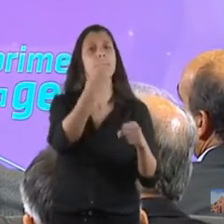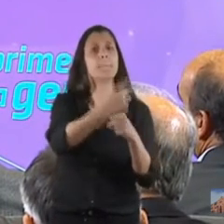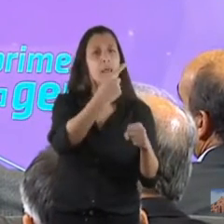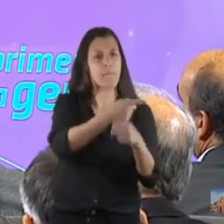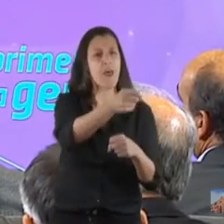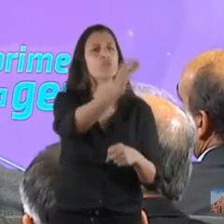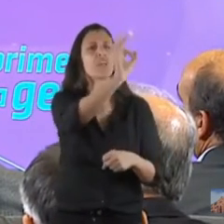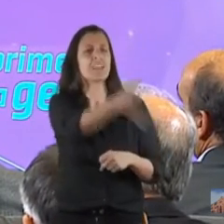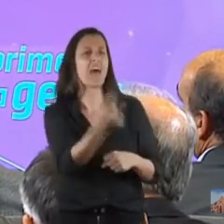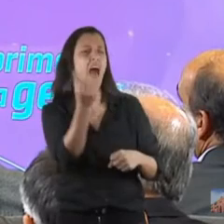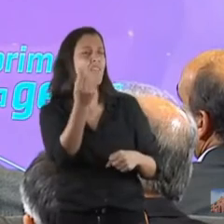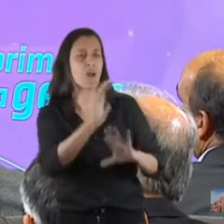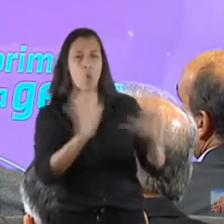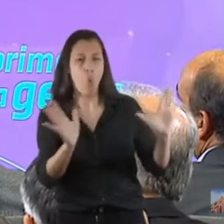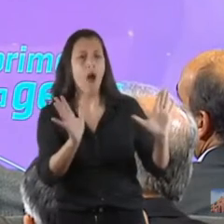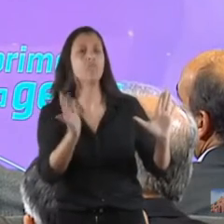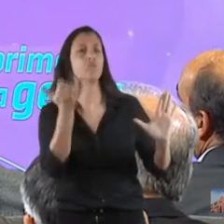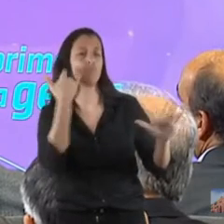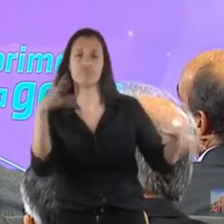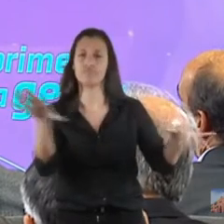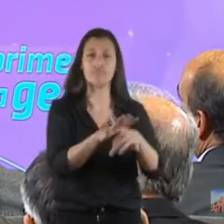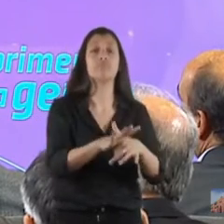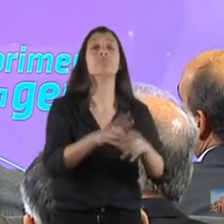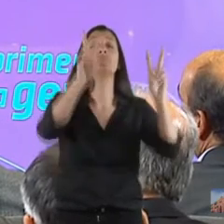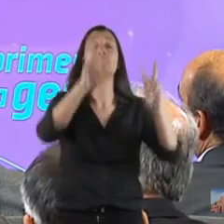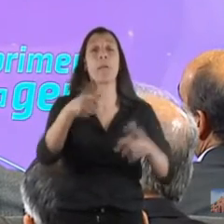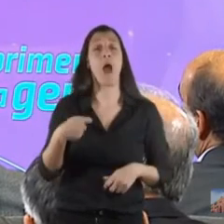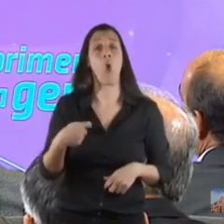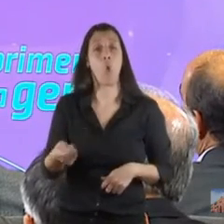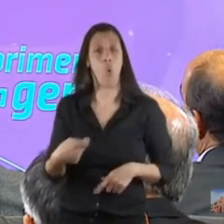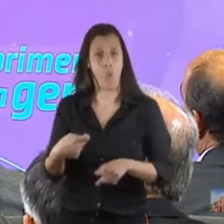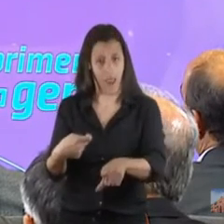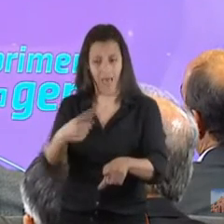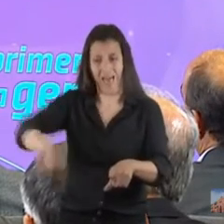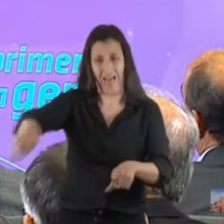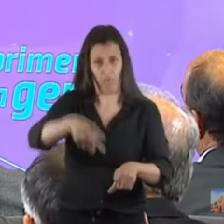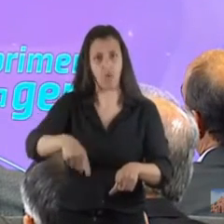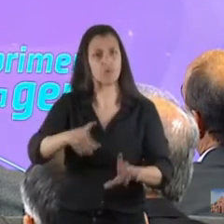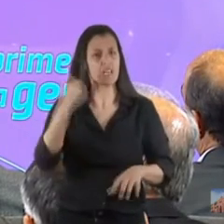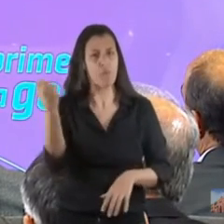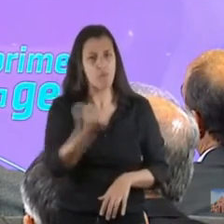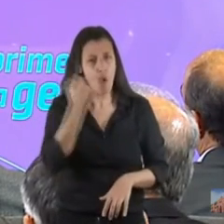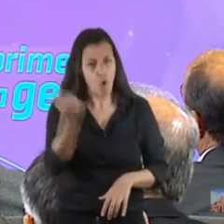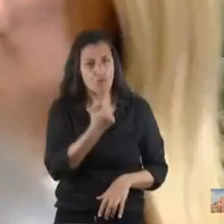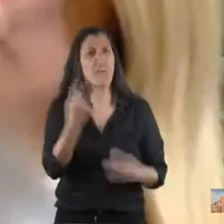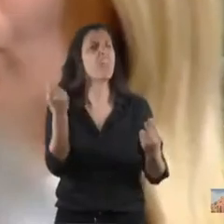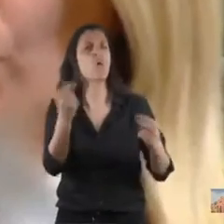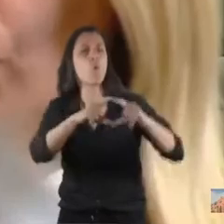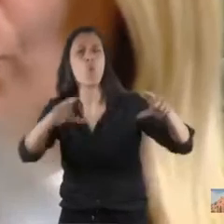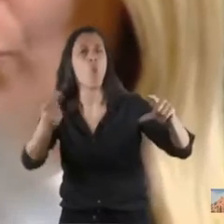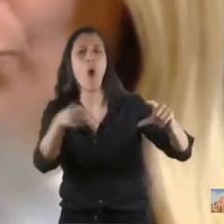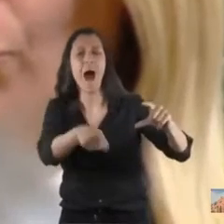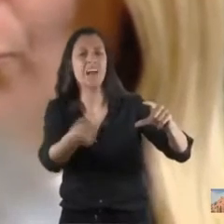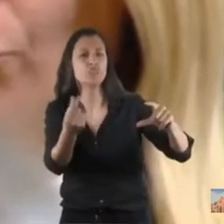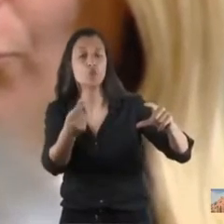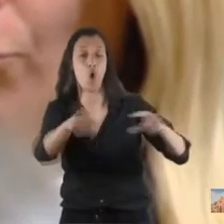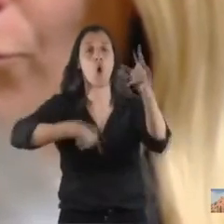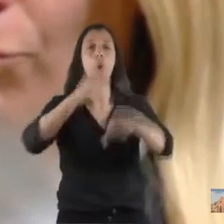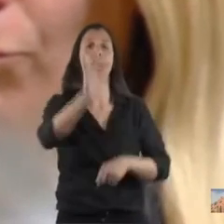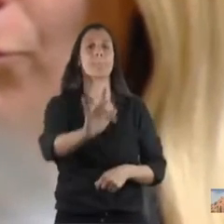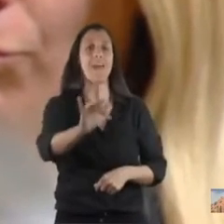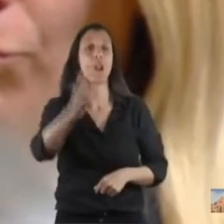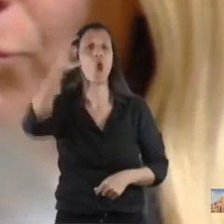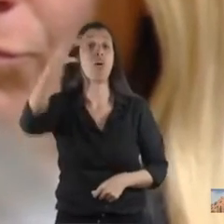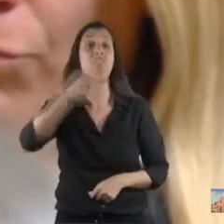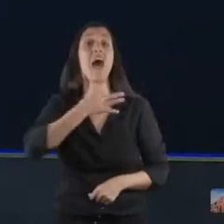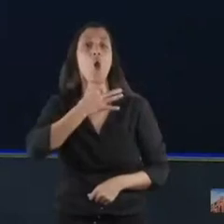monto determinado porque los jubilados es muy importante cuando va a ser este bono adicional el miércoles 10